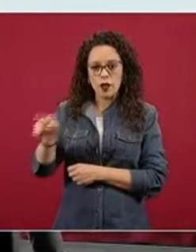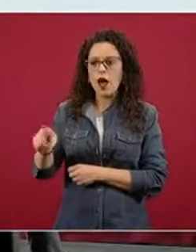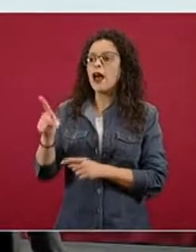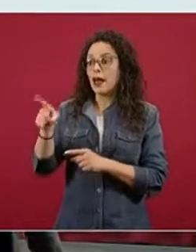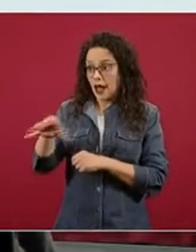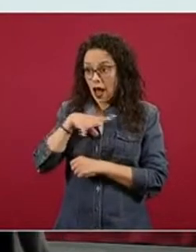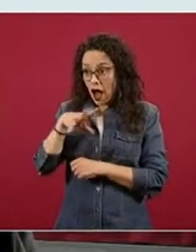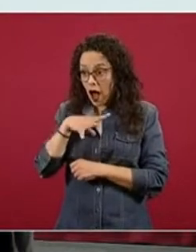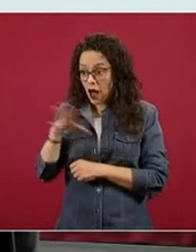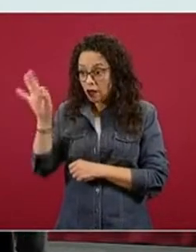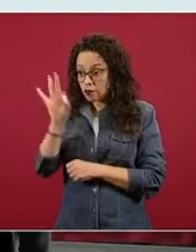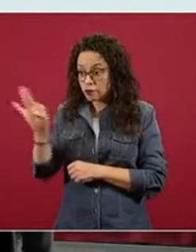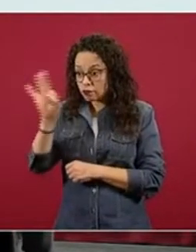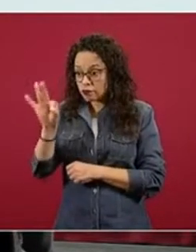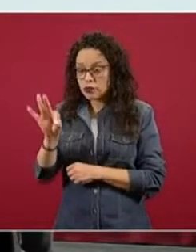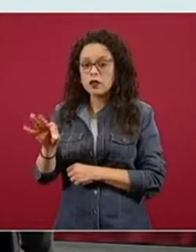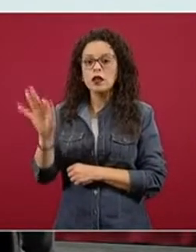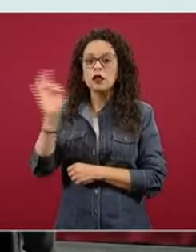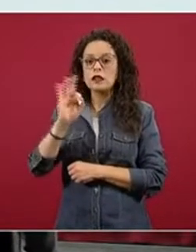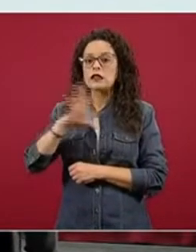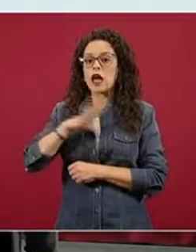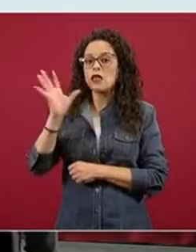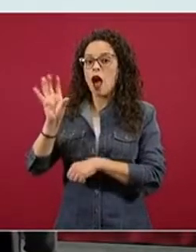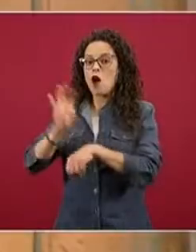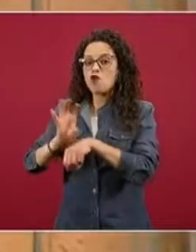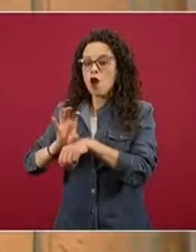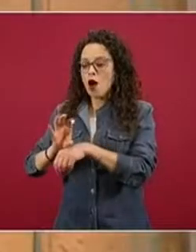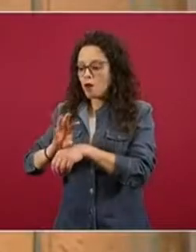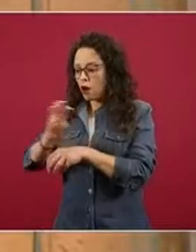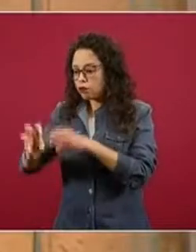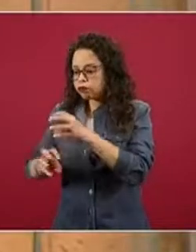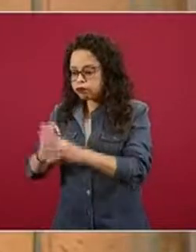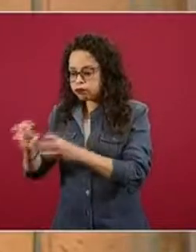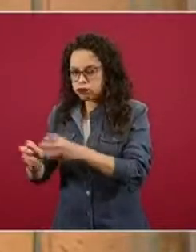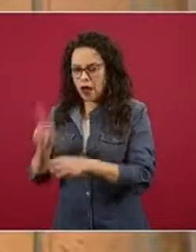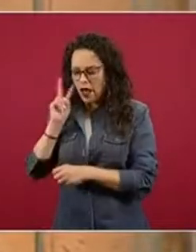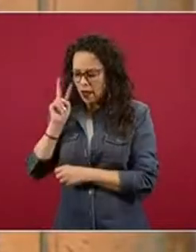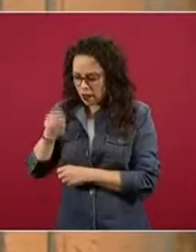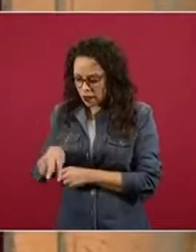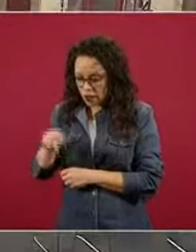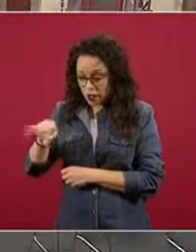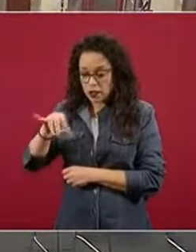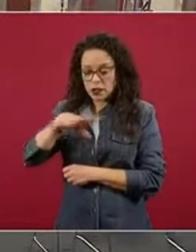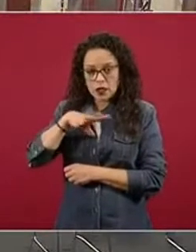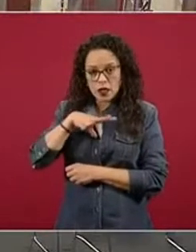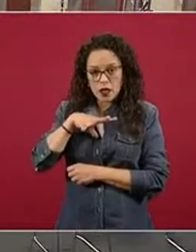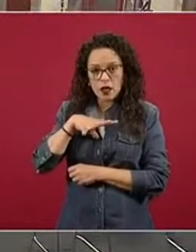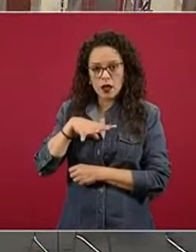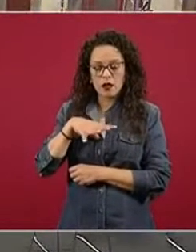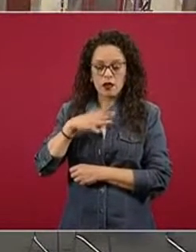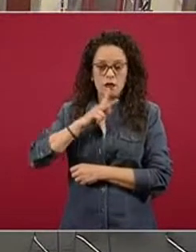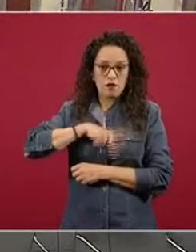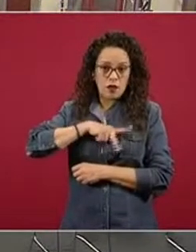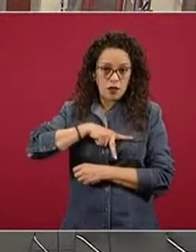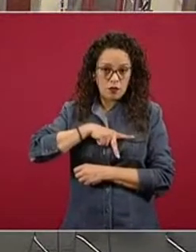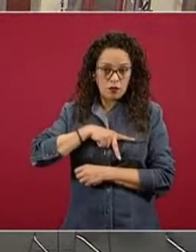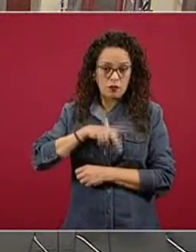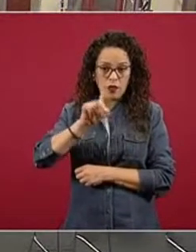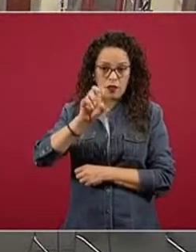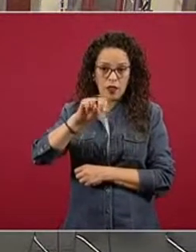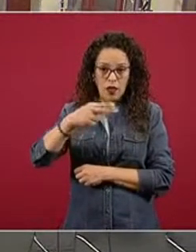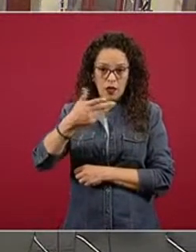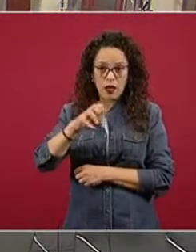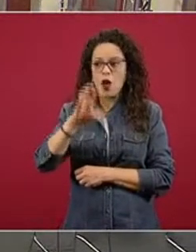huevecillos, estos huevecillos cuántos son y si estos huevecillos están o no infectados con el virus del dengue. Entonces, eso es importante que ustedes